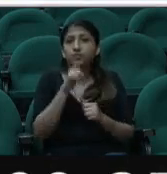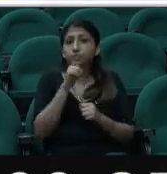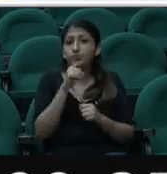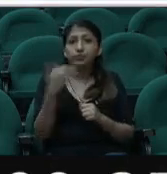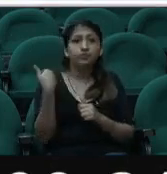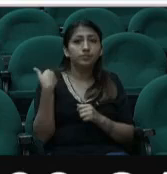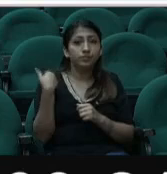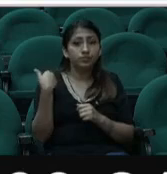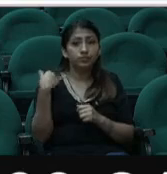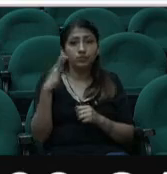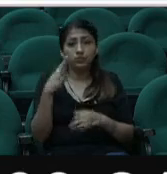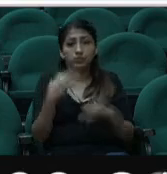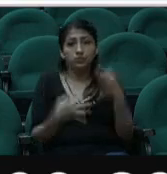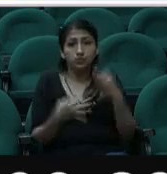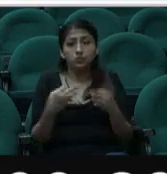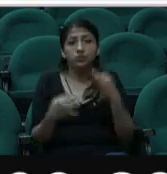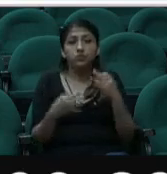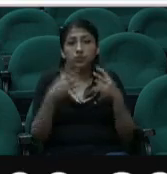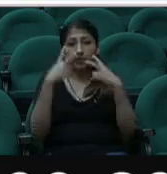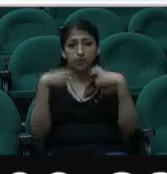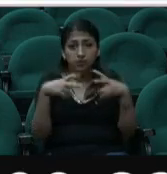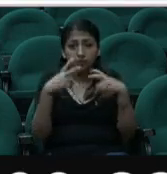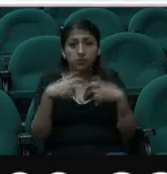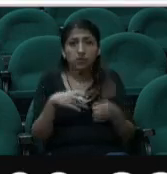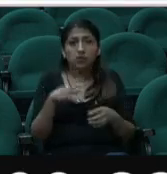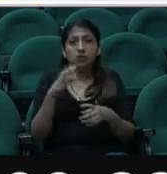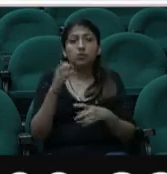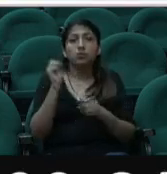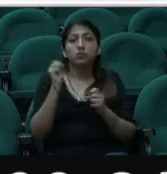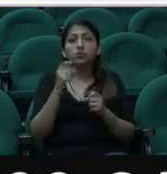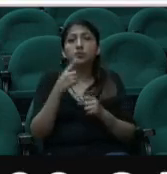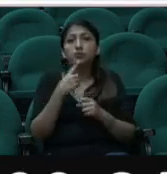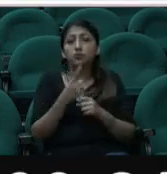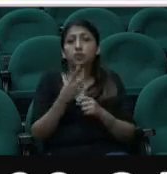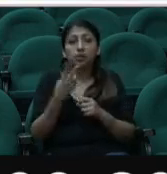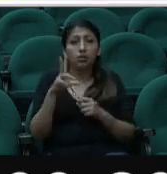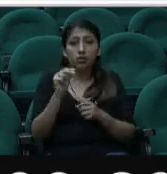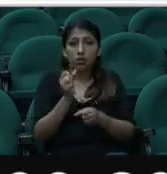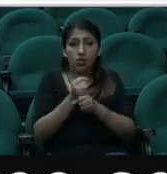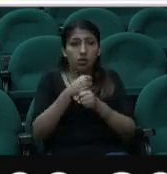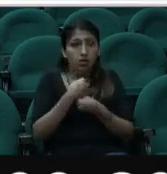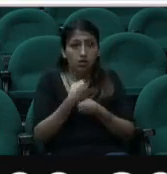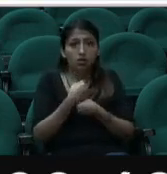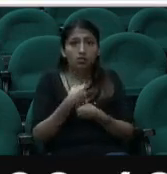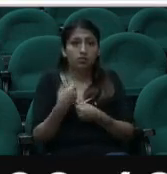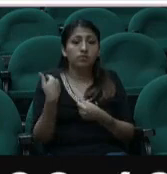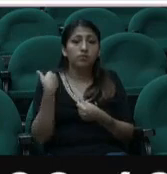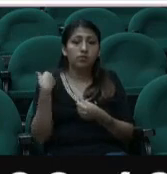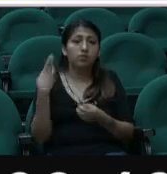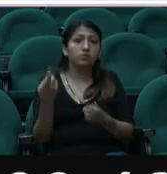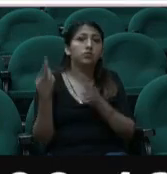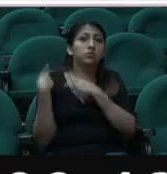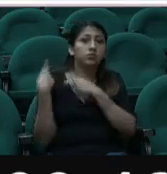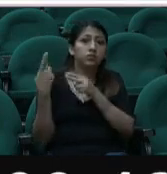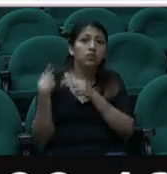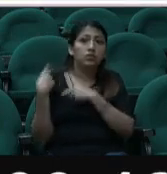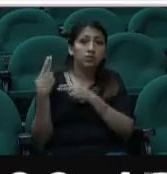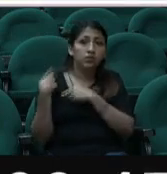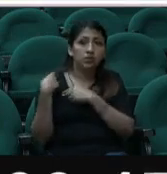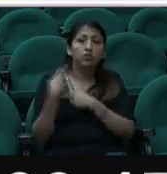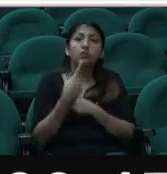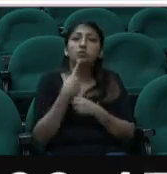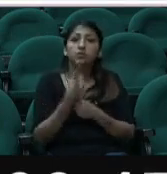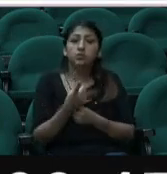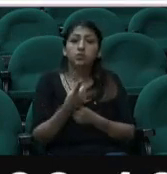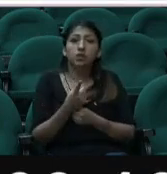tienen esa potestad de fiscalizar de investigar de juzgar pues quienes no lo hagan tienen esa responsabilidad y ahí